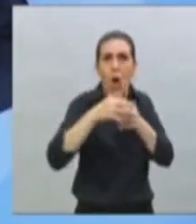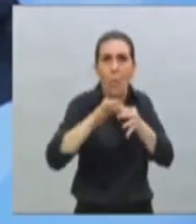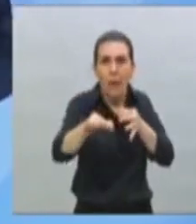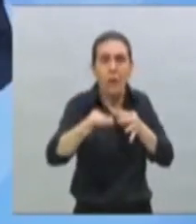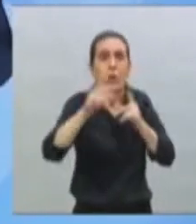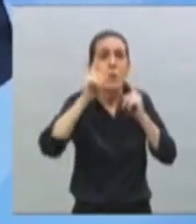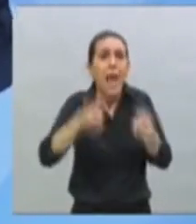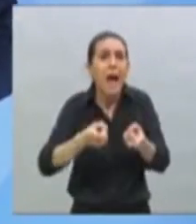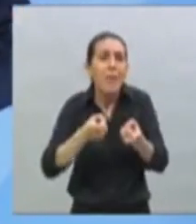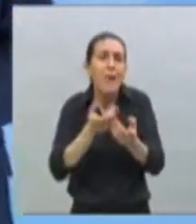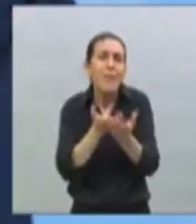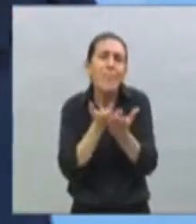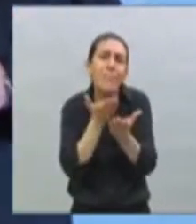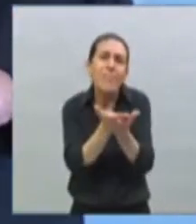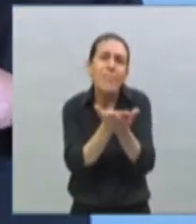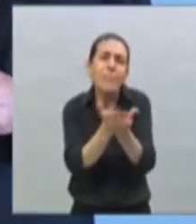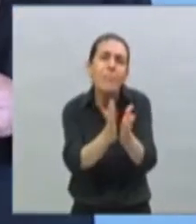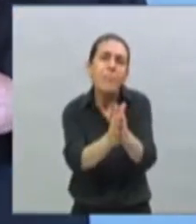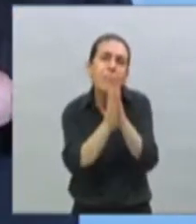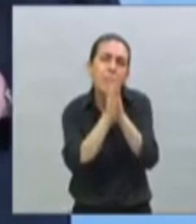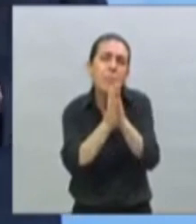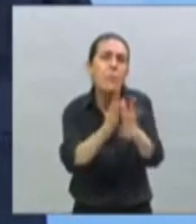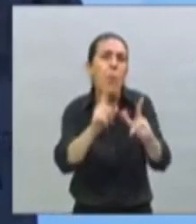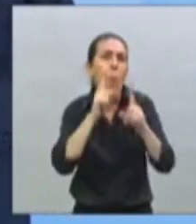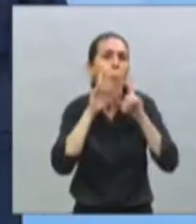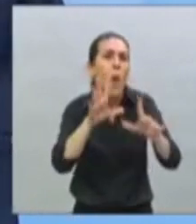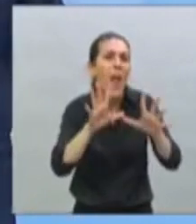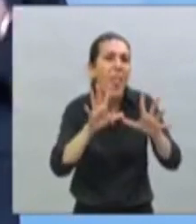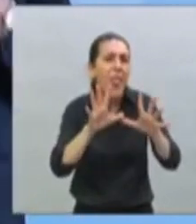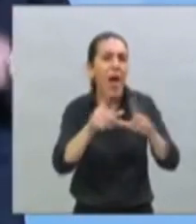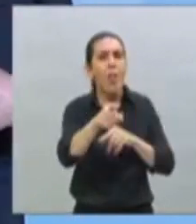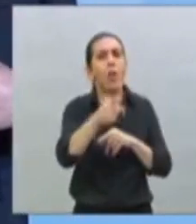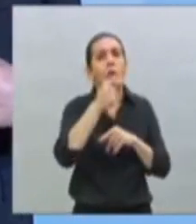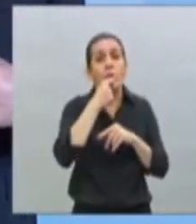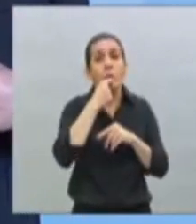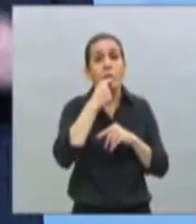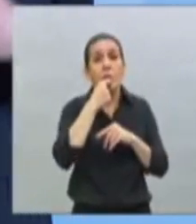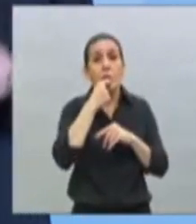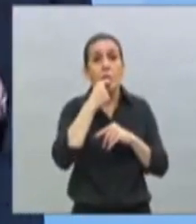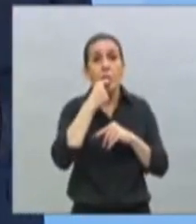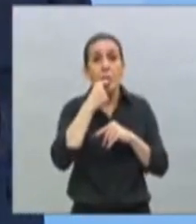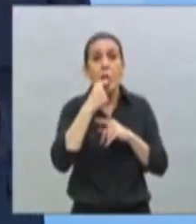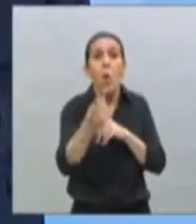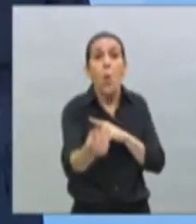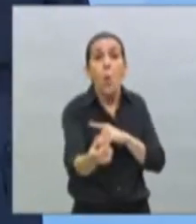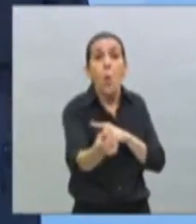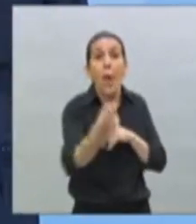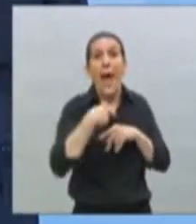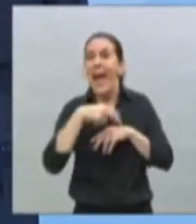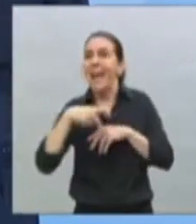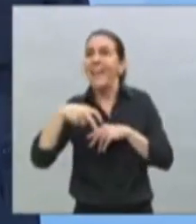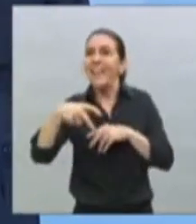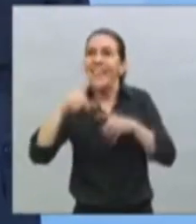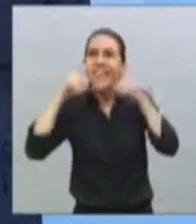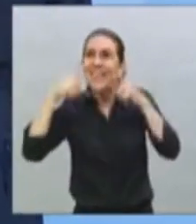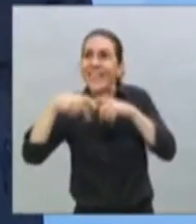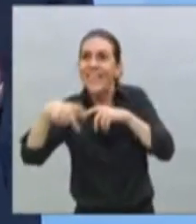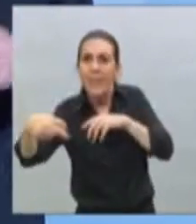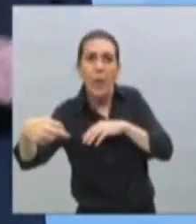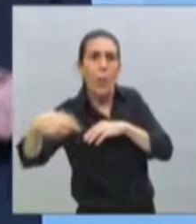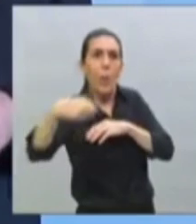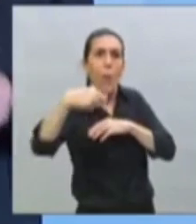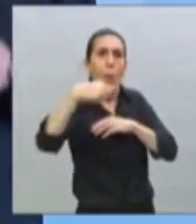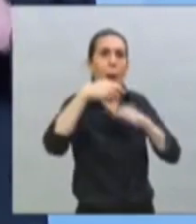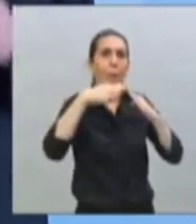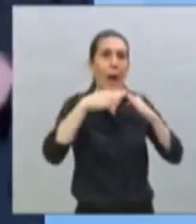reclamamos tener mucho cuidado al volver a la casa con la limpieza del que salió, lavar